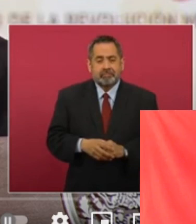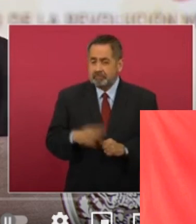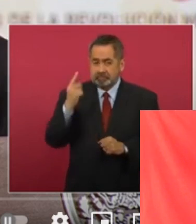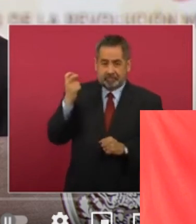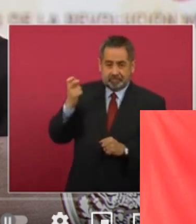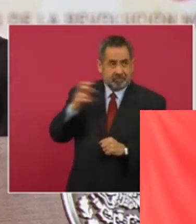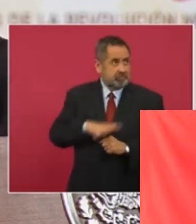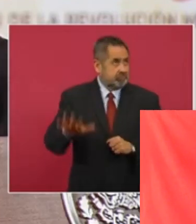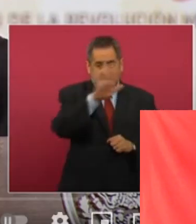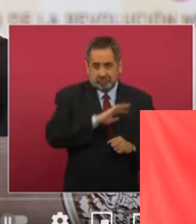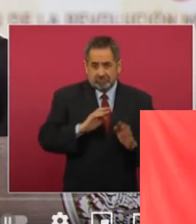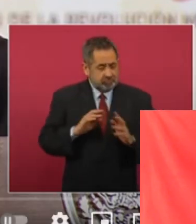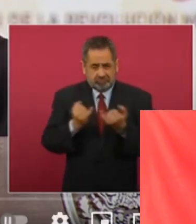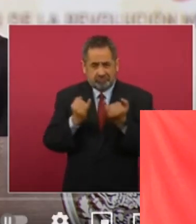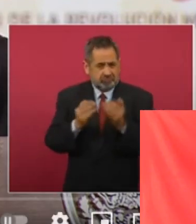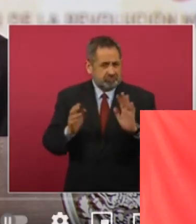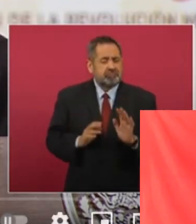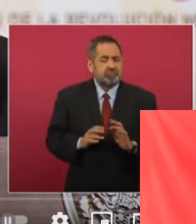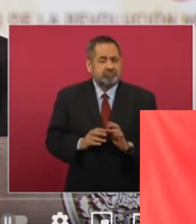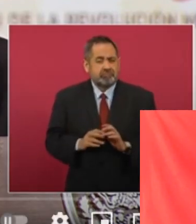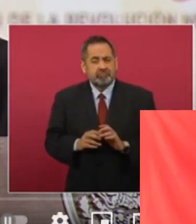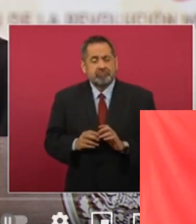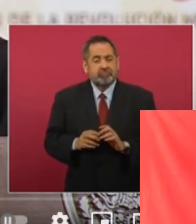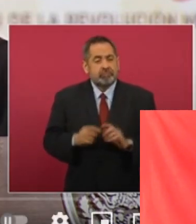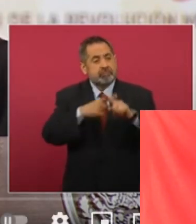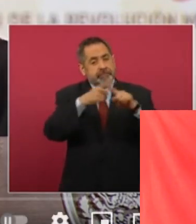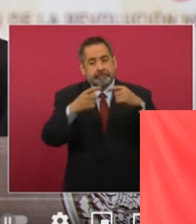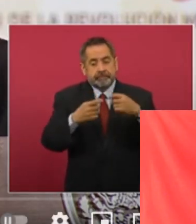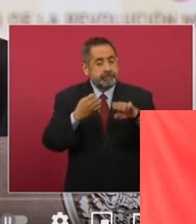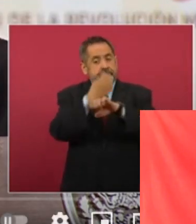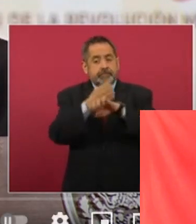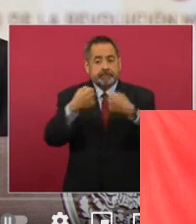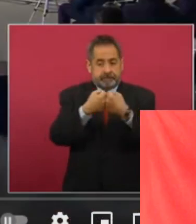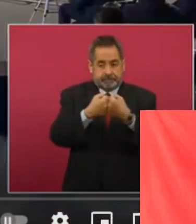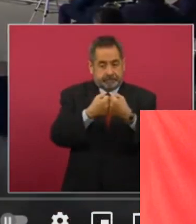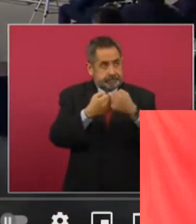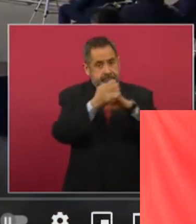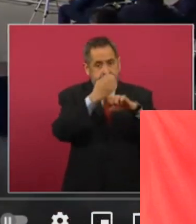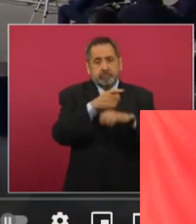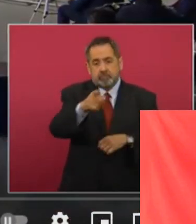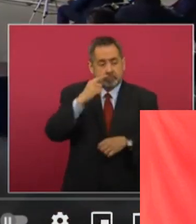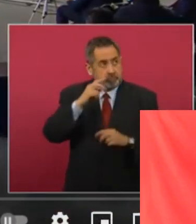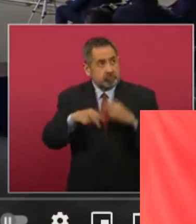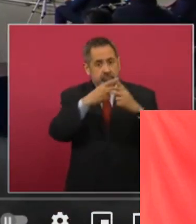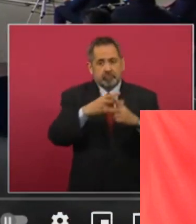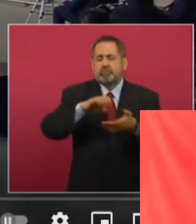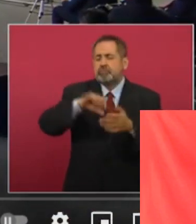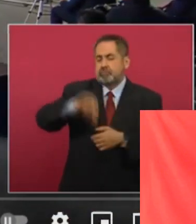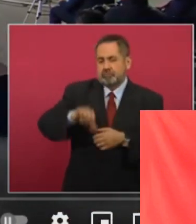Esto es en general, porque en estados fronterizos, si ustedes cargan gasolina